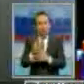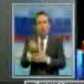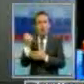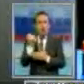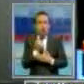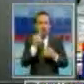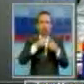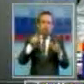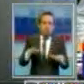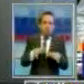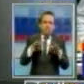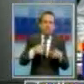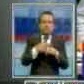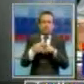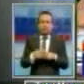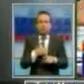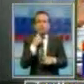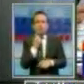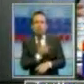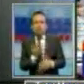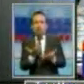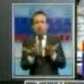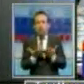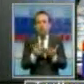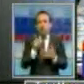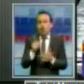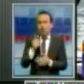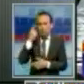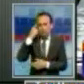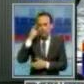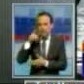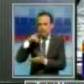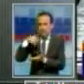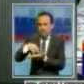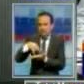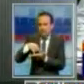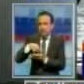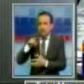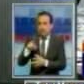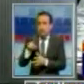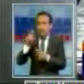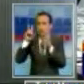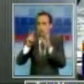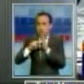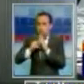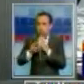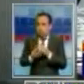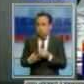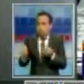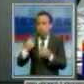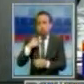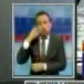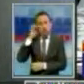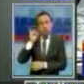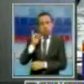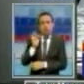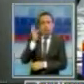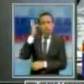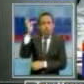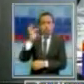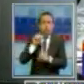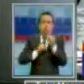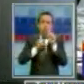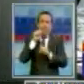político ayudando? ¿Podría postularse nuevamente a la presidencia? ¿Lo ve como parlamentario? ¿En qué lo ve? Si resuelve sus temas, yo creo que los va a resolver. Tiene futuro político.